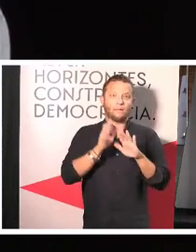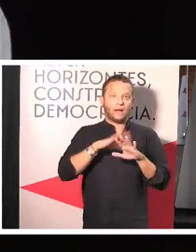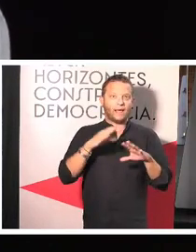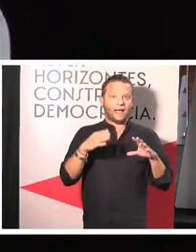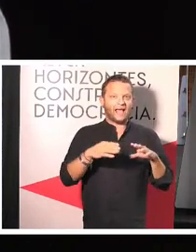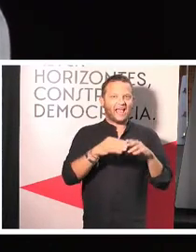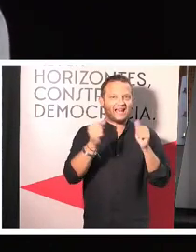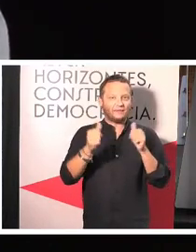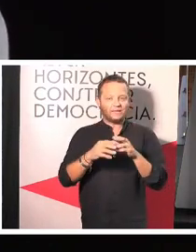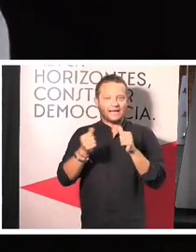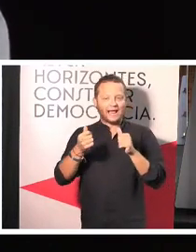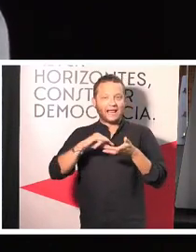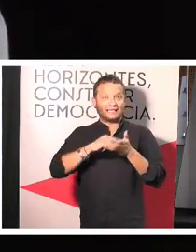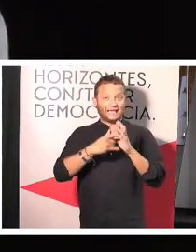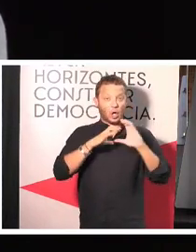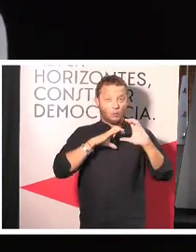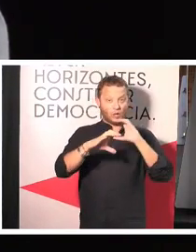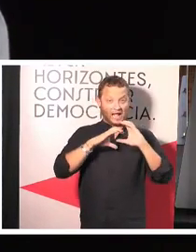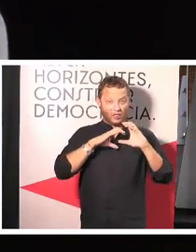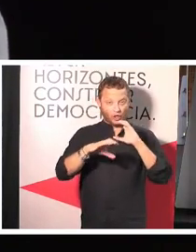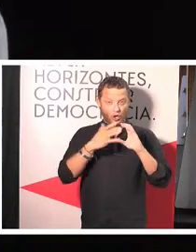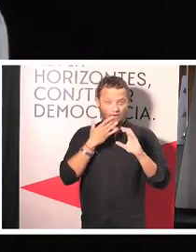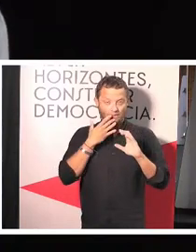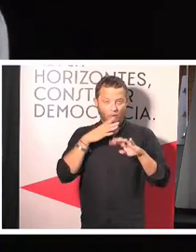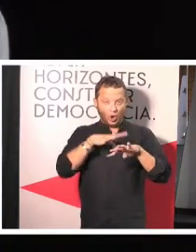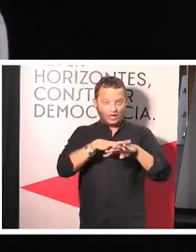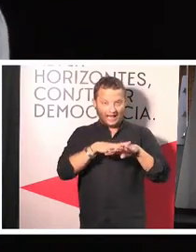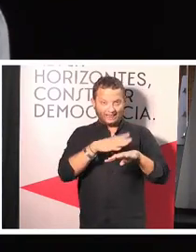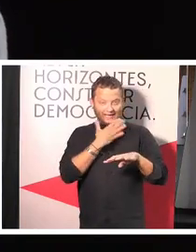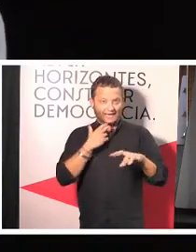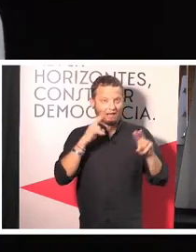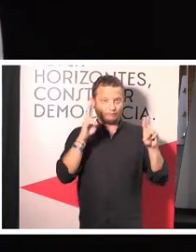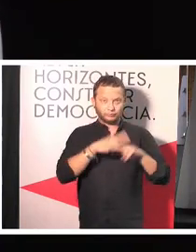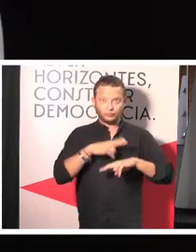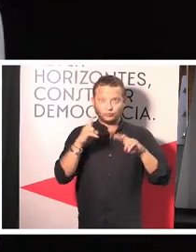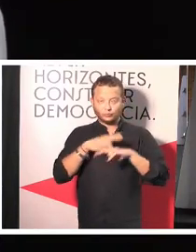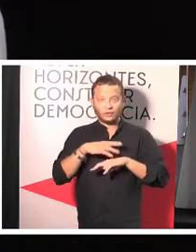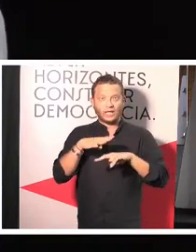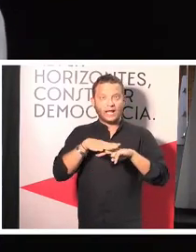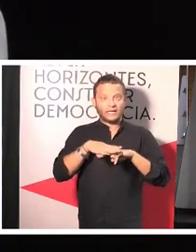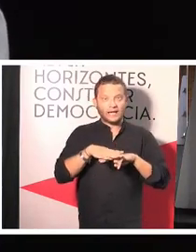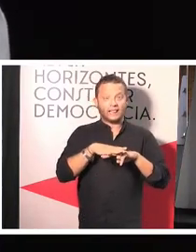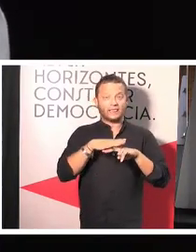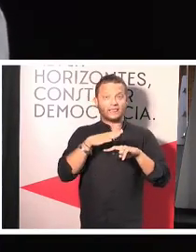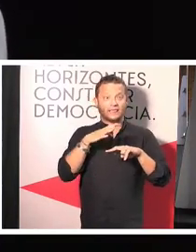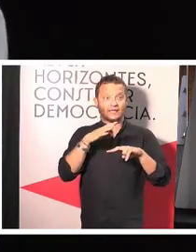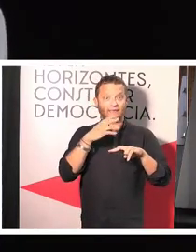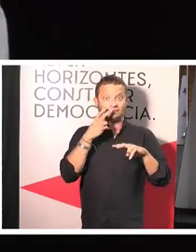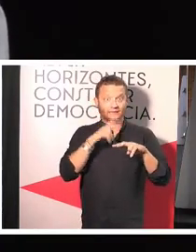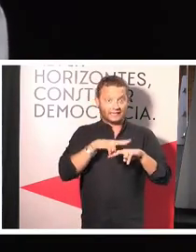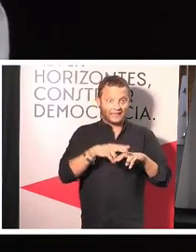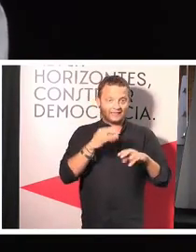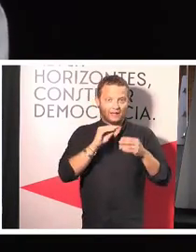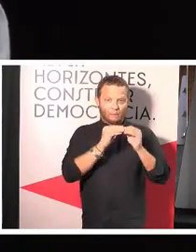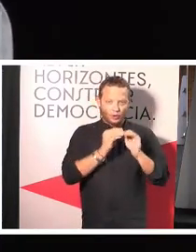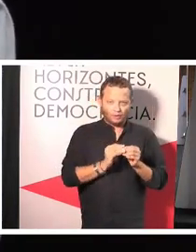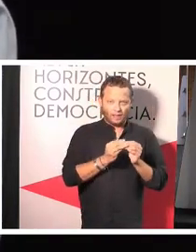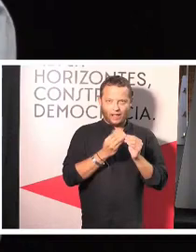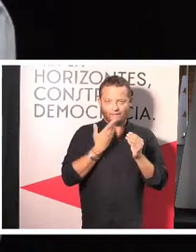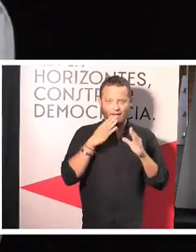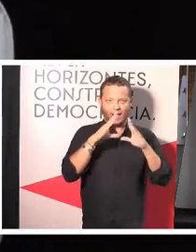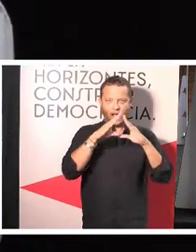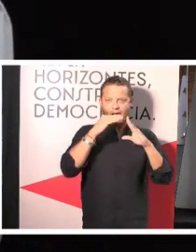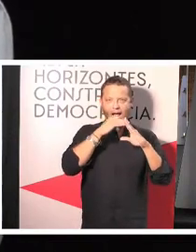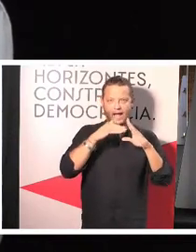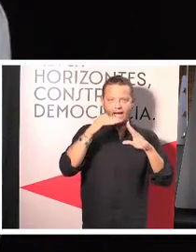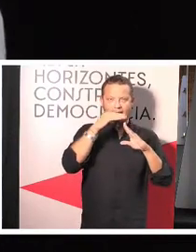eliminar lo que se llamaba en telecomunicaciones entonces las jerarquías de red. Es decir, las redes analógicas estaban montadas en una determinada jerarquía,